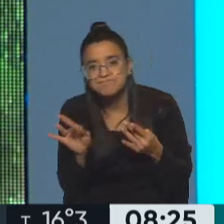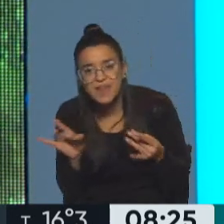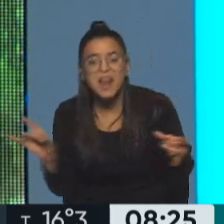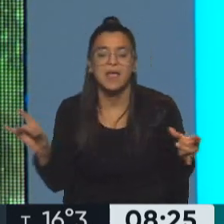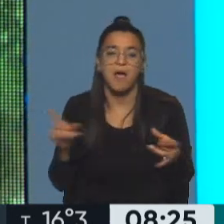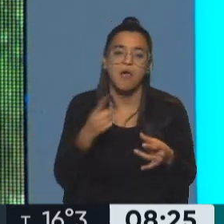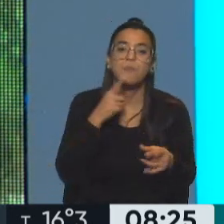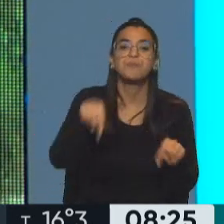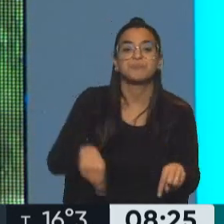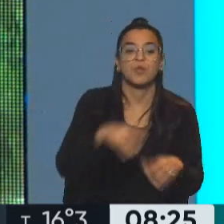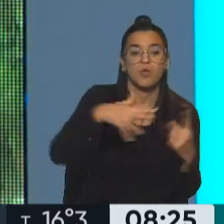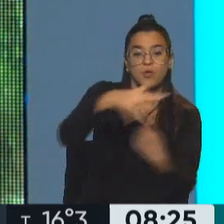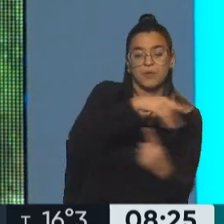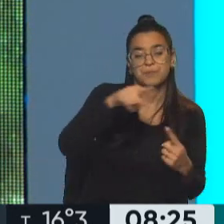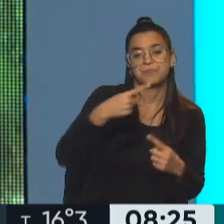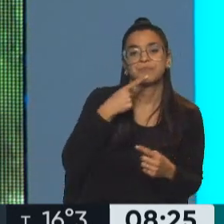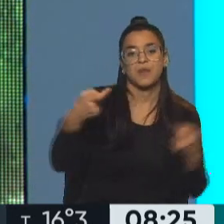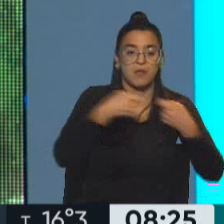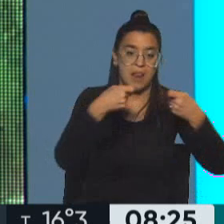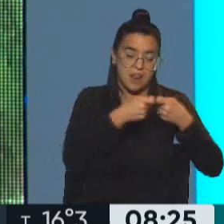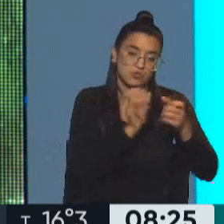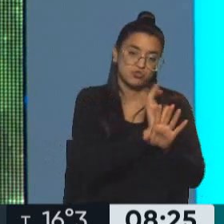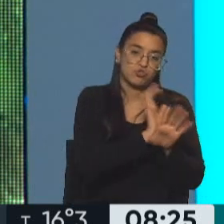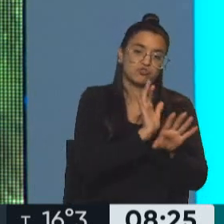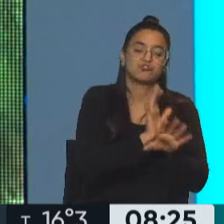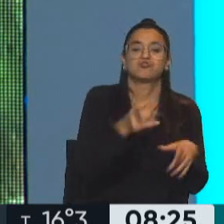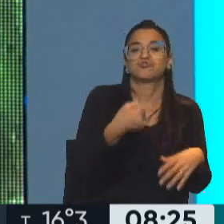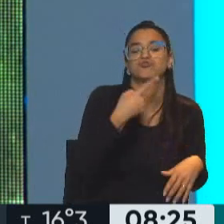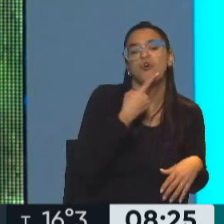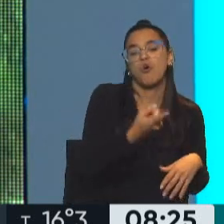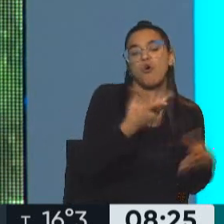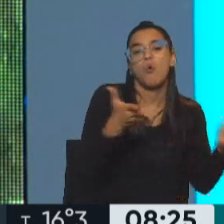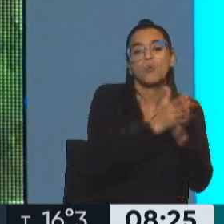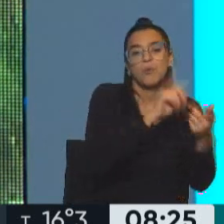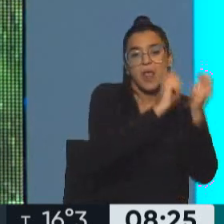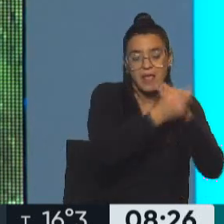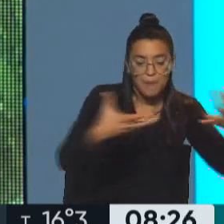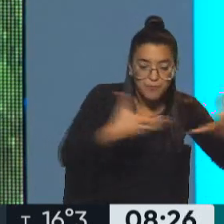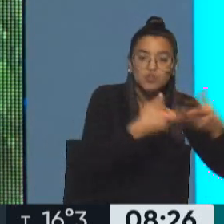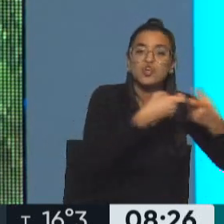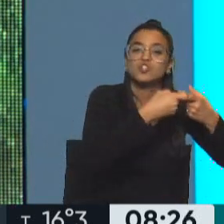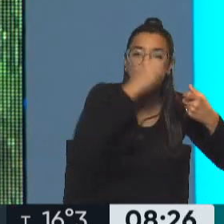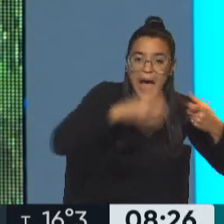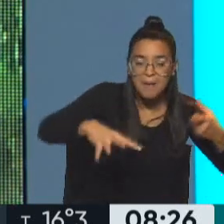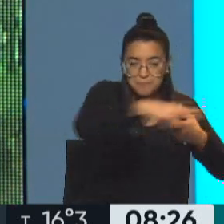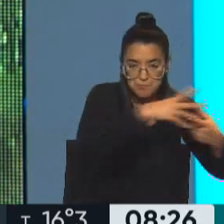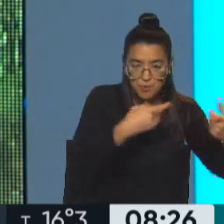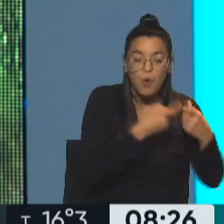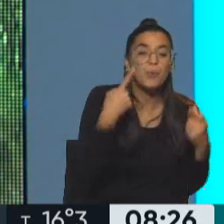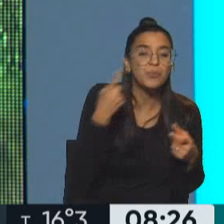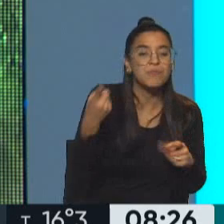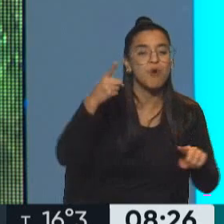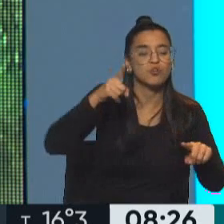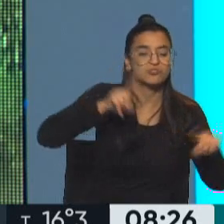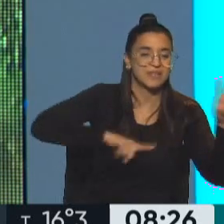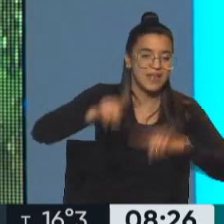este contexto aparece, por un lado, la alianza de Juntos por el Cambio con la mesa de enlace o con el sector agropecuario. Vimos cómo los dirigentes